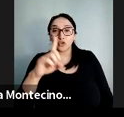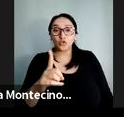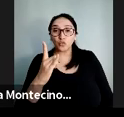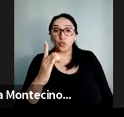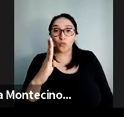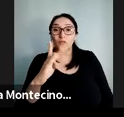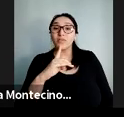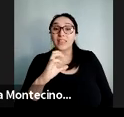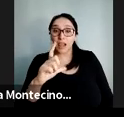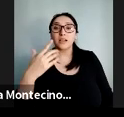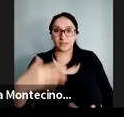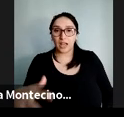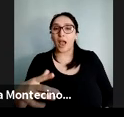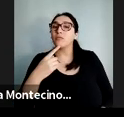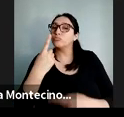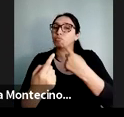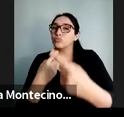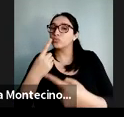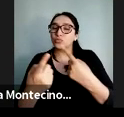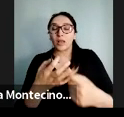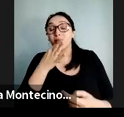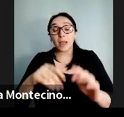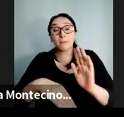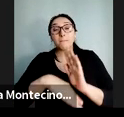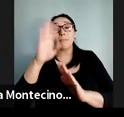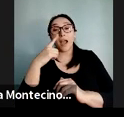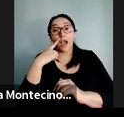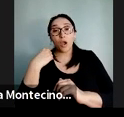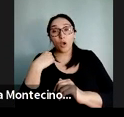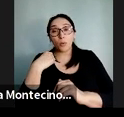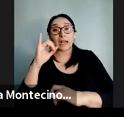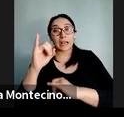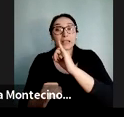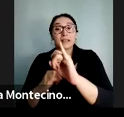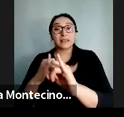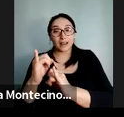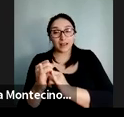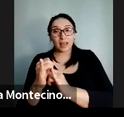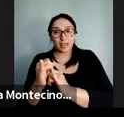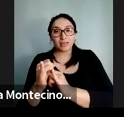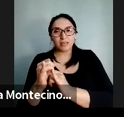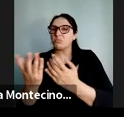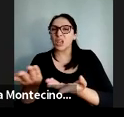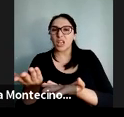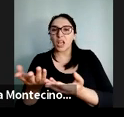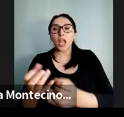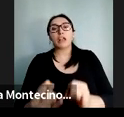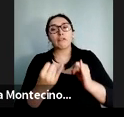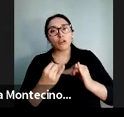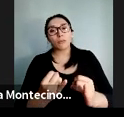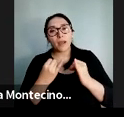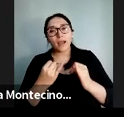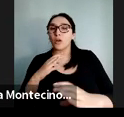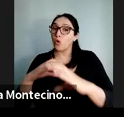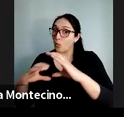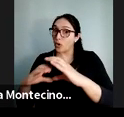que la mayoría de los hombres utiliza la Internet para informarse, para comunicarse, pero